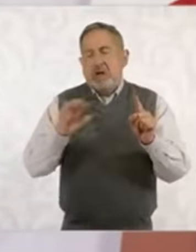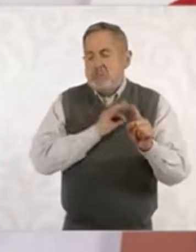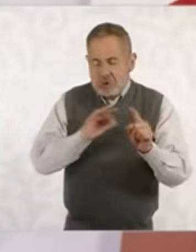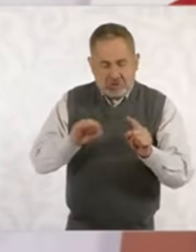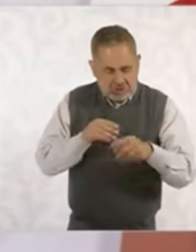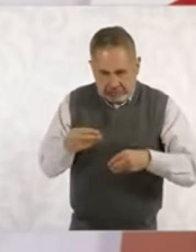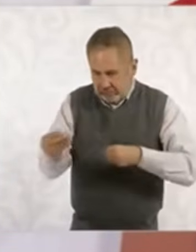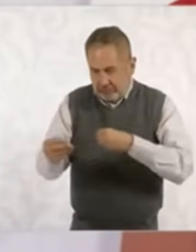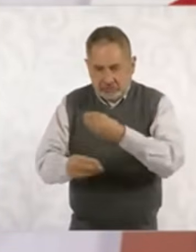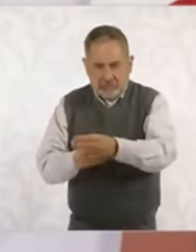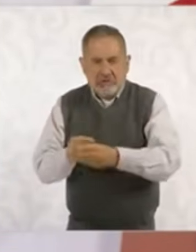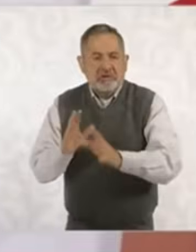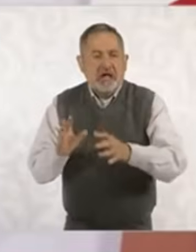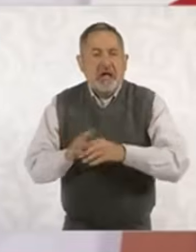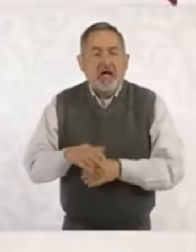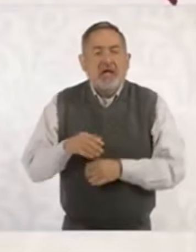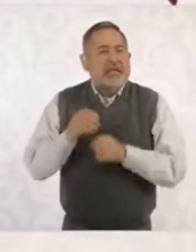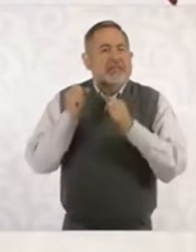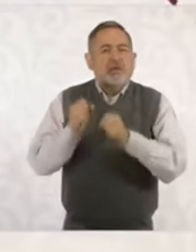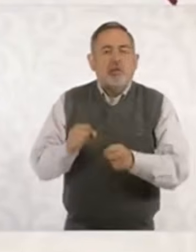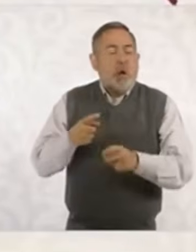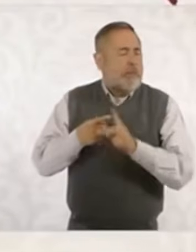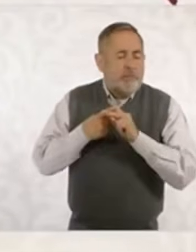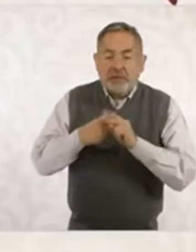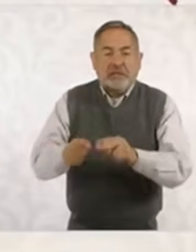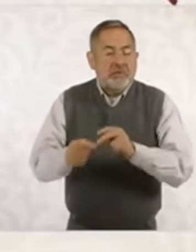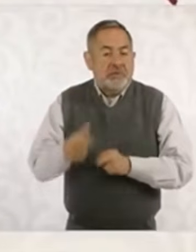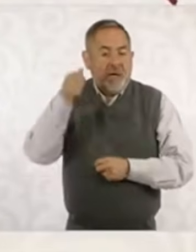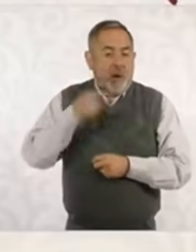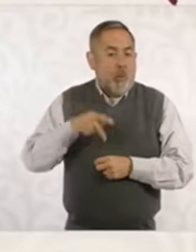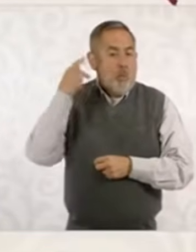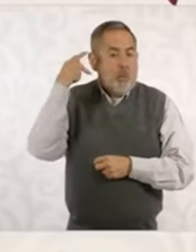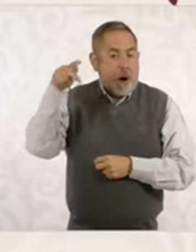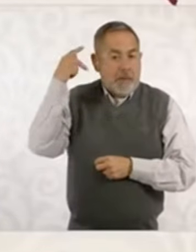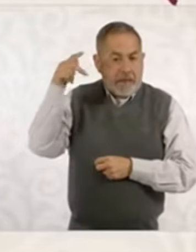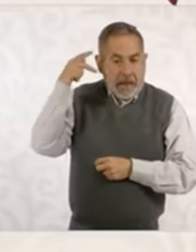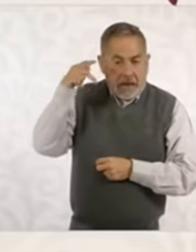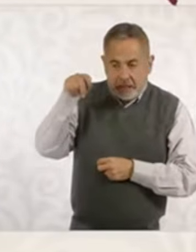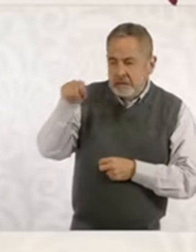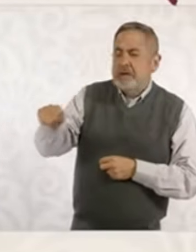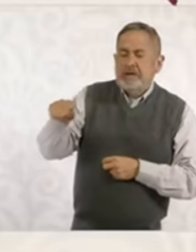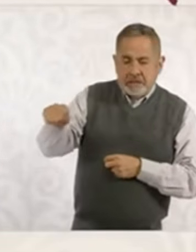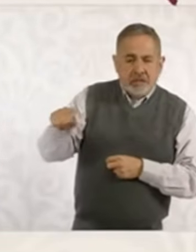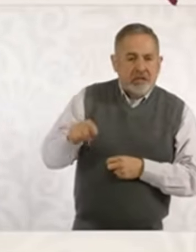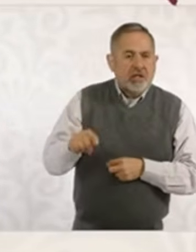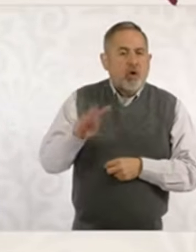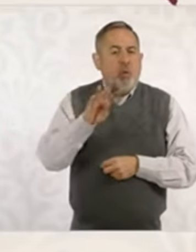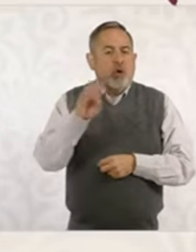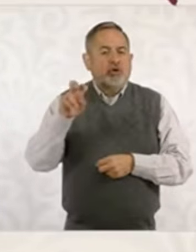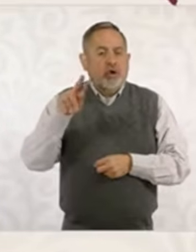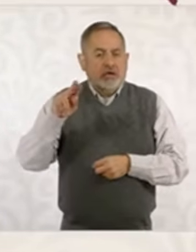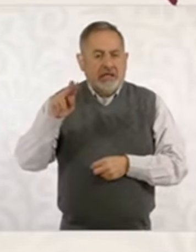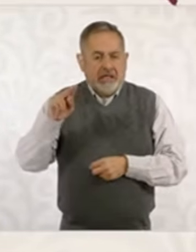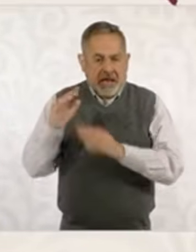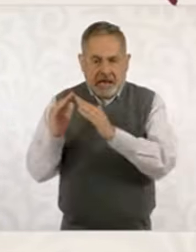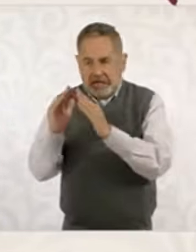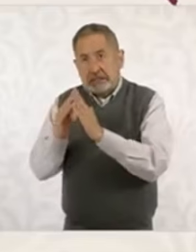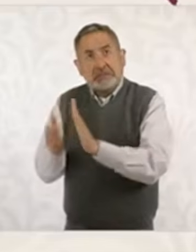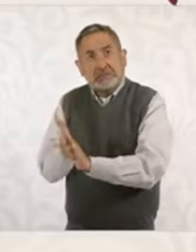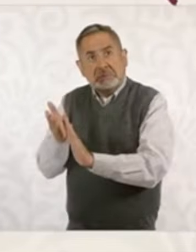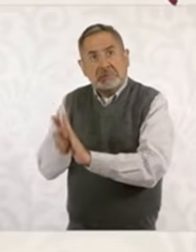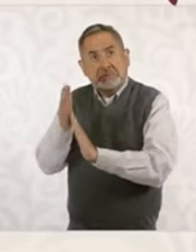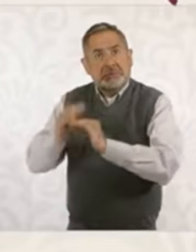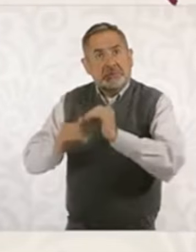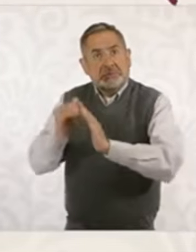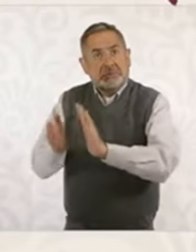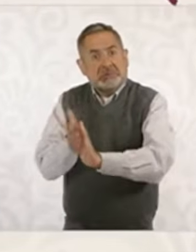programa seguramente en Puebla de Zaragoza, donde construiremos 480 viviendas y ya